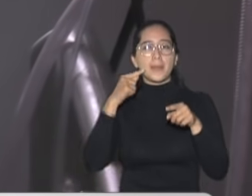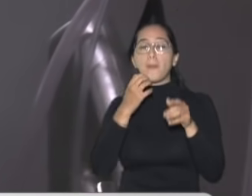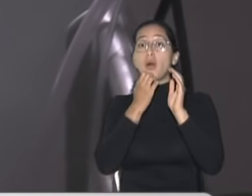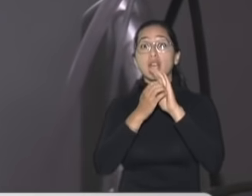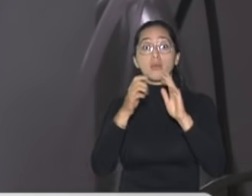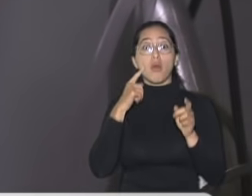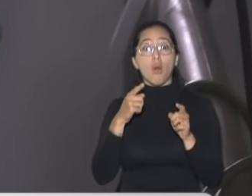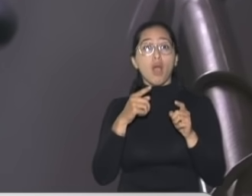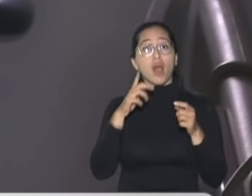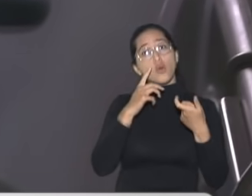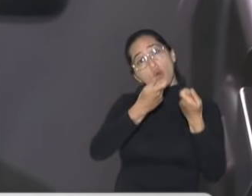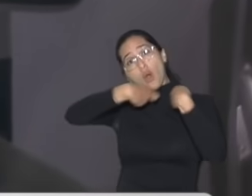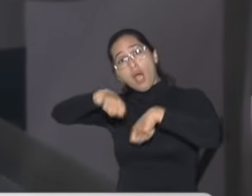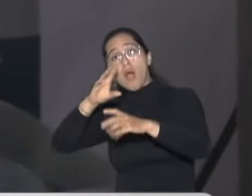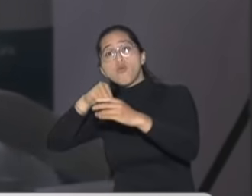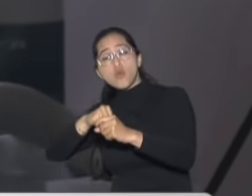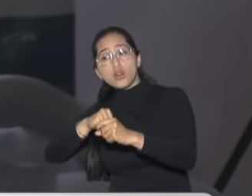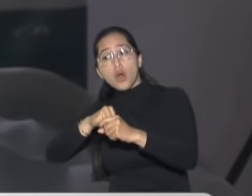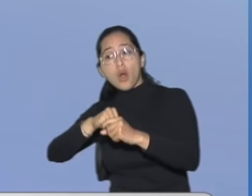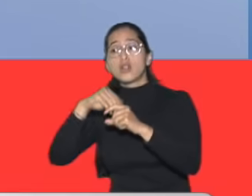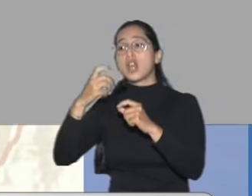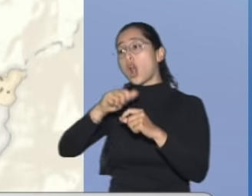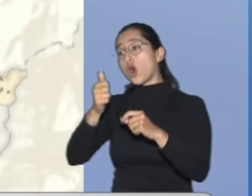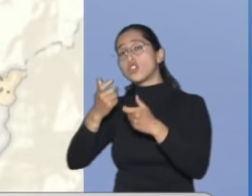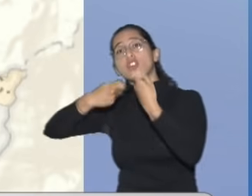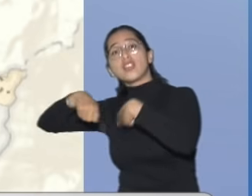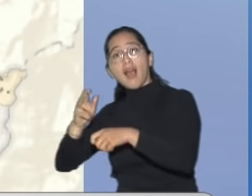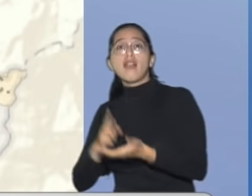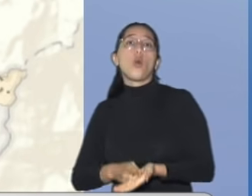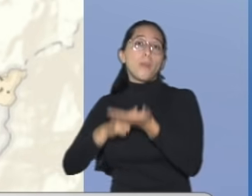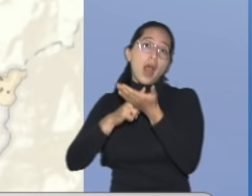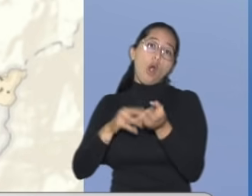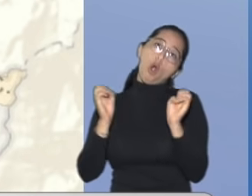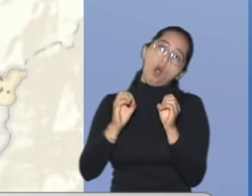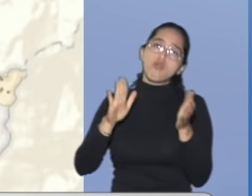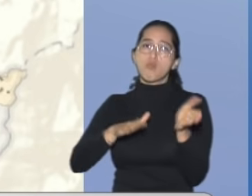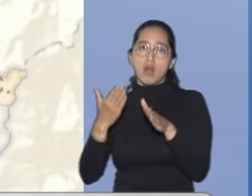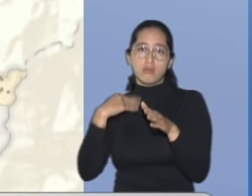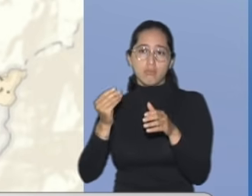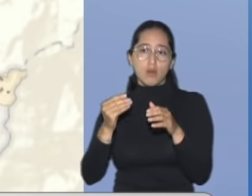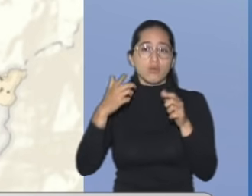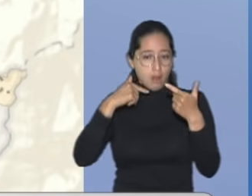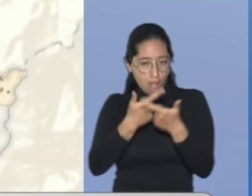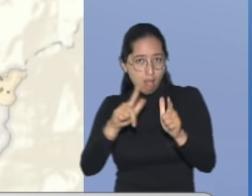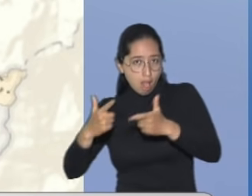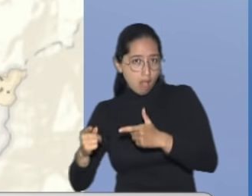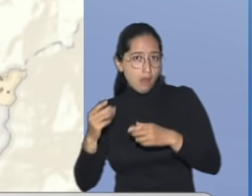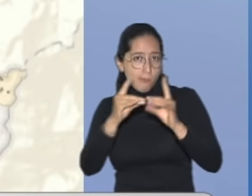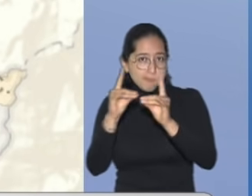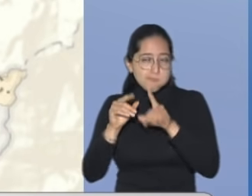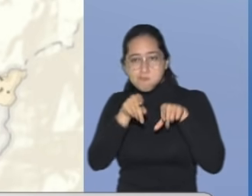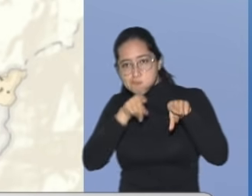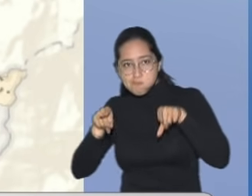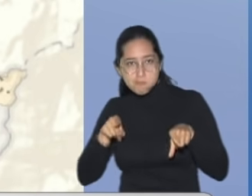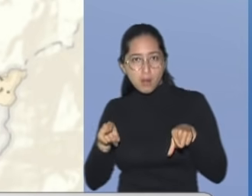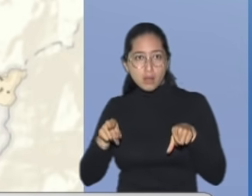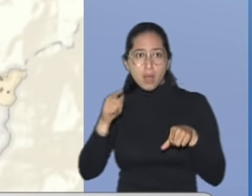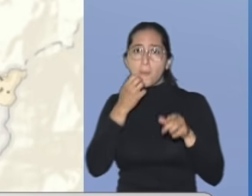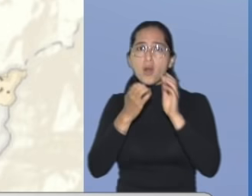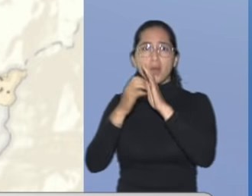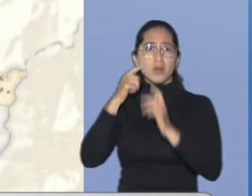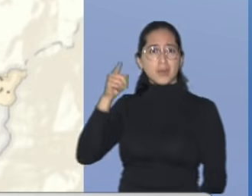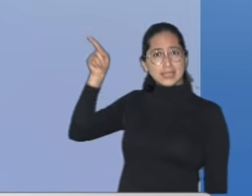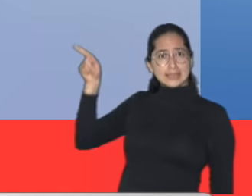a recuperados o lamentablemente fallecidos. Entre tanto, según el mapa del observatorio, prevalecen los centros de atención con ocupación al